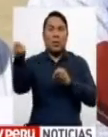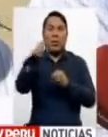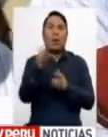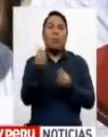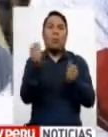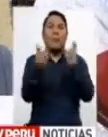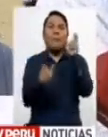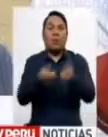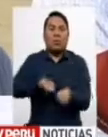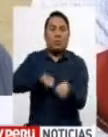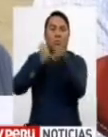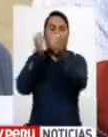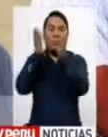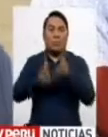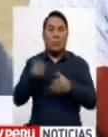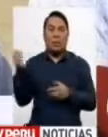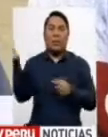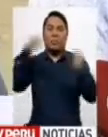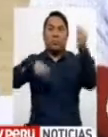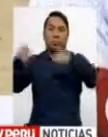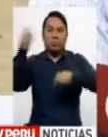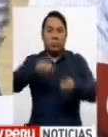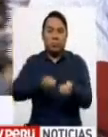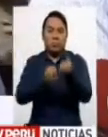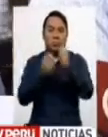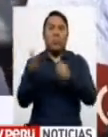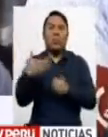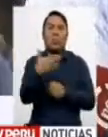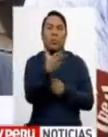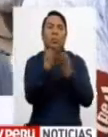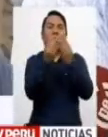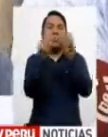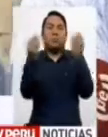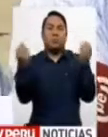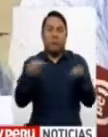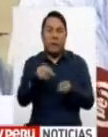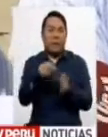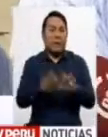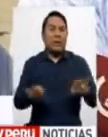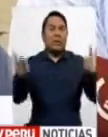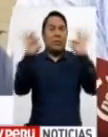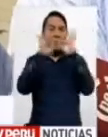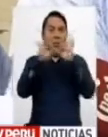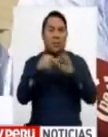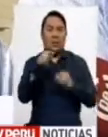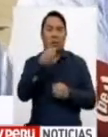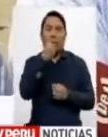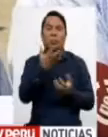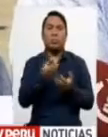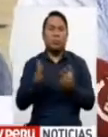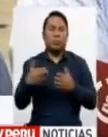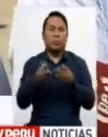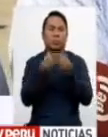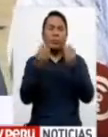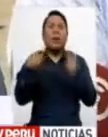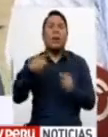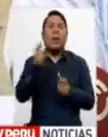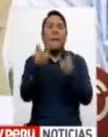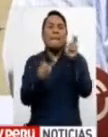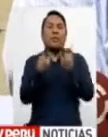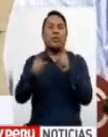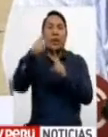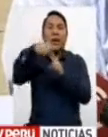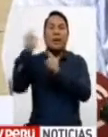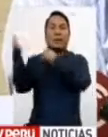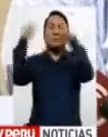mayor cantidad de captura del perico. Es un sitio importantísimo que además tiene un potencial tremendo a nivel turístico. Un